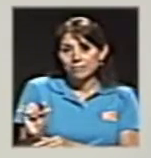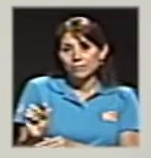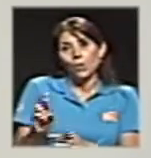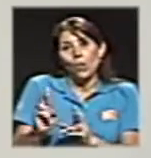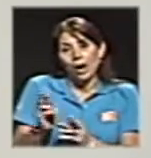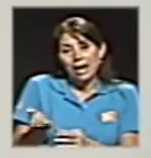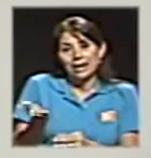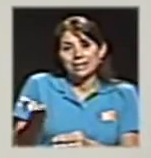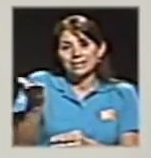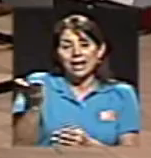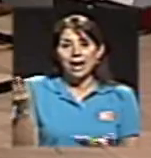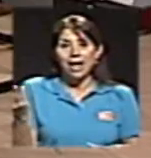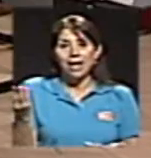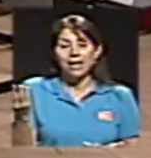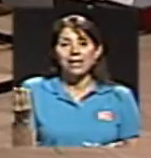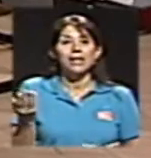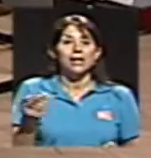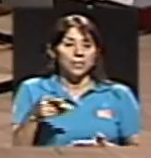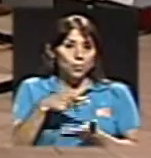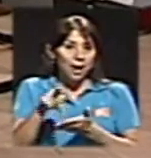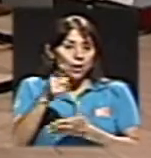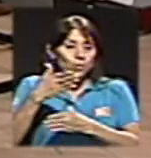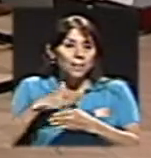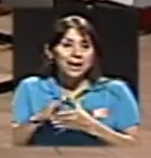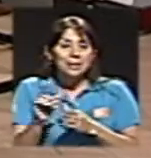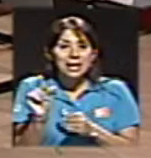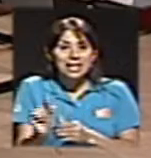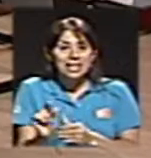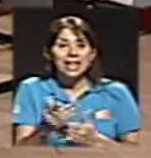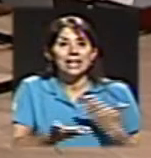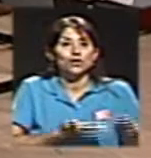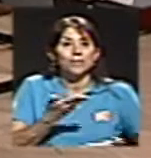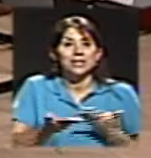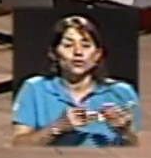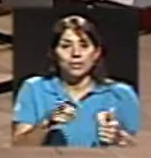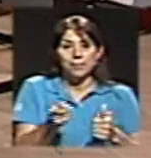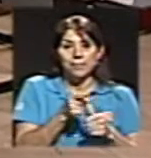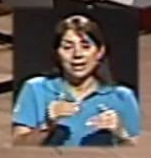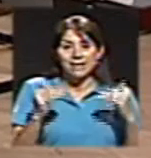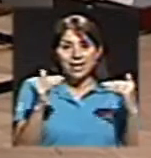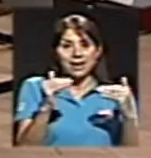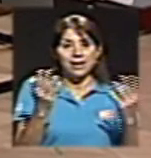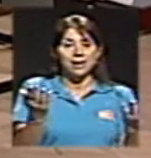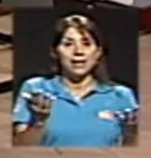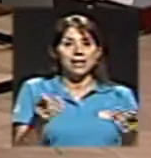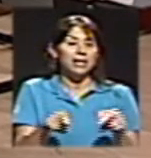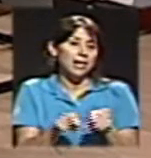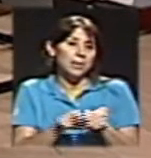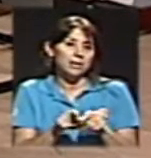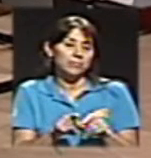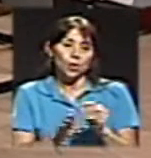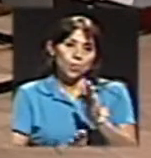creciera, de los servicios de primer nivel y de alguna manera de primer mundo